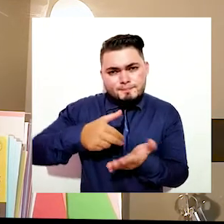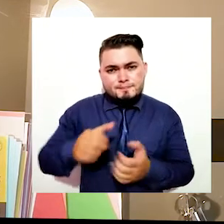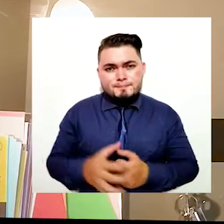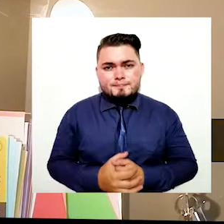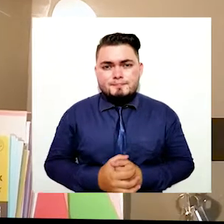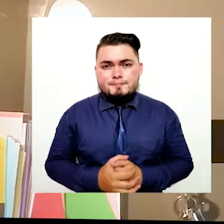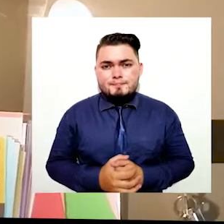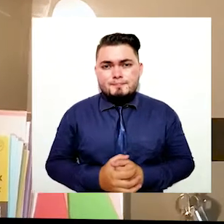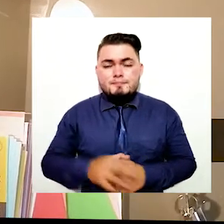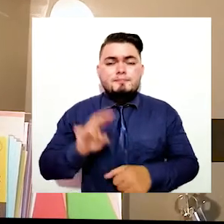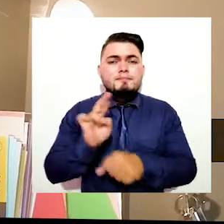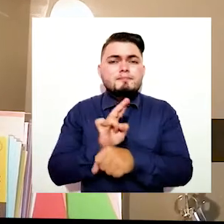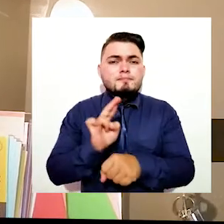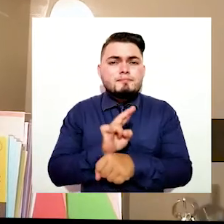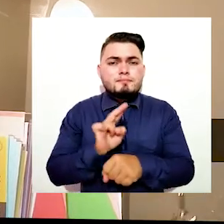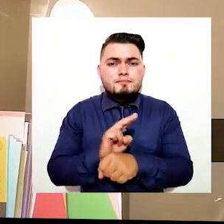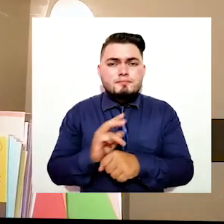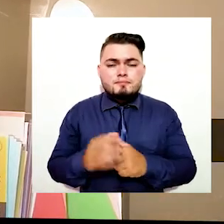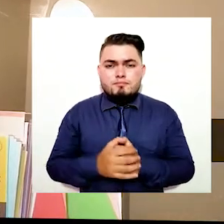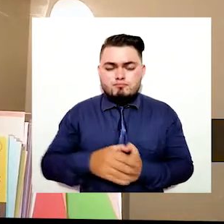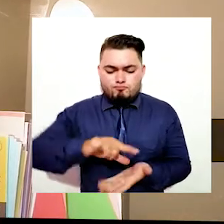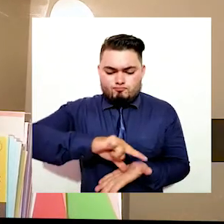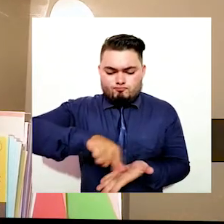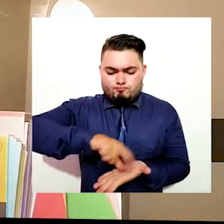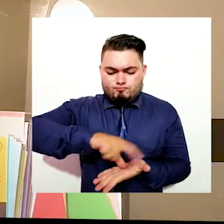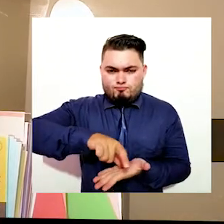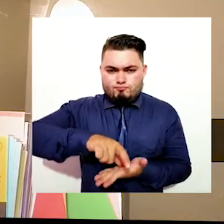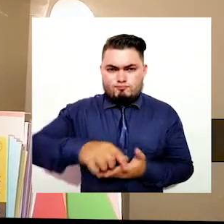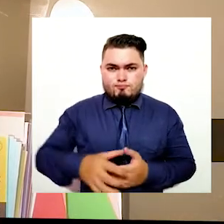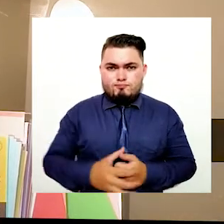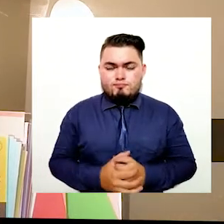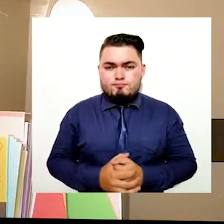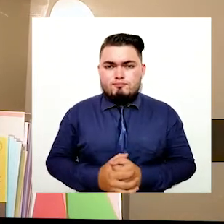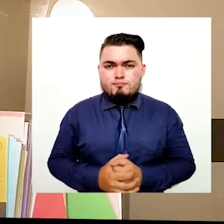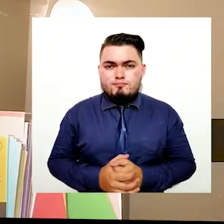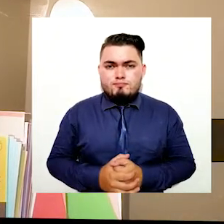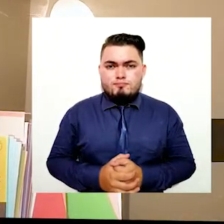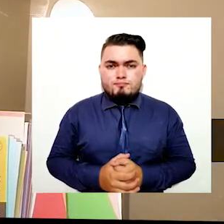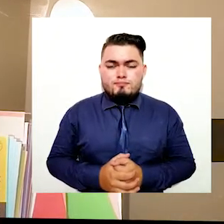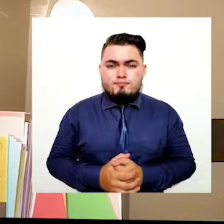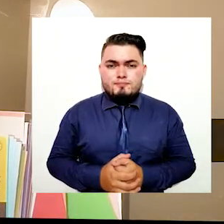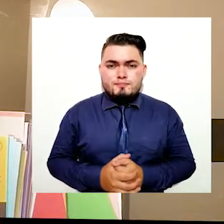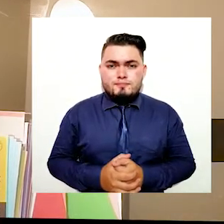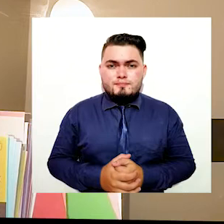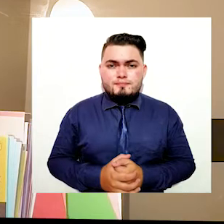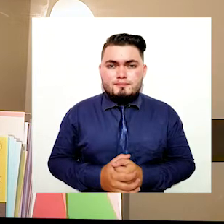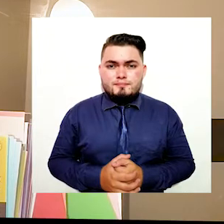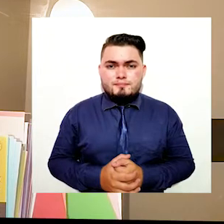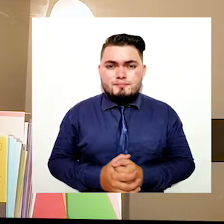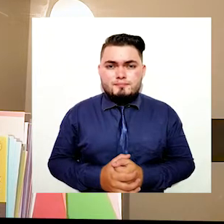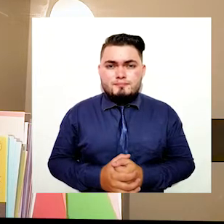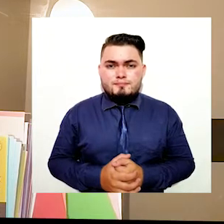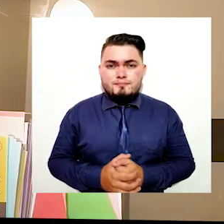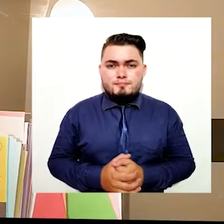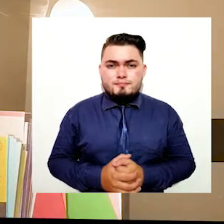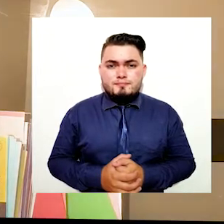Vamos a utilizar también un compás, puede ser cualquiera de los compases que utilizamos en la escuela.